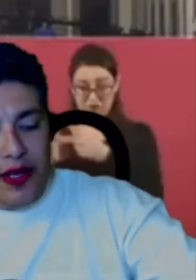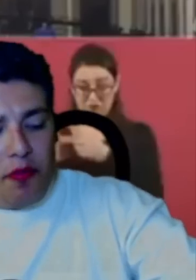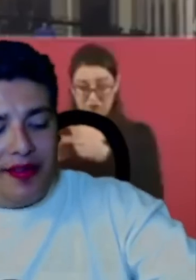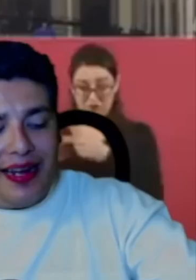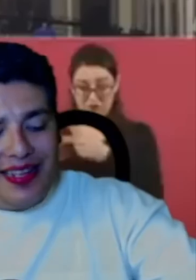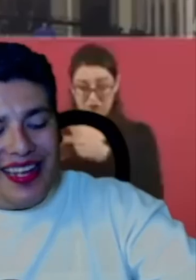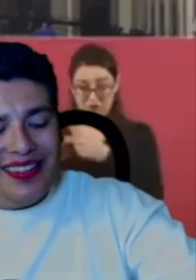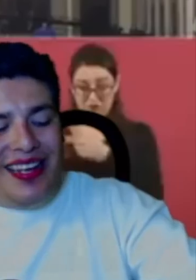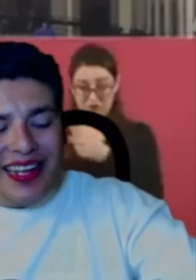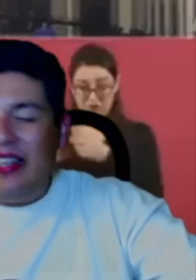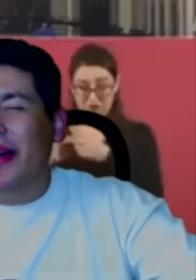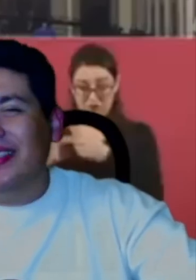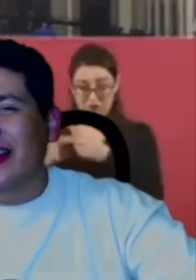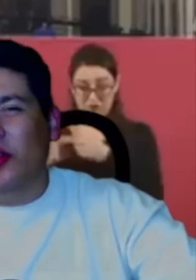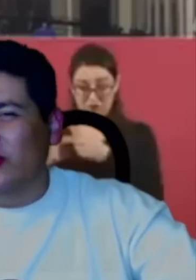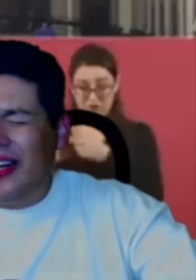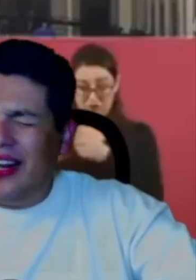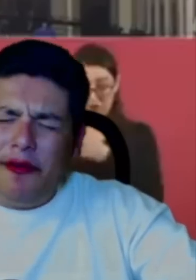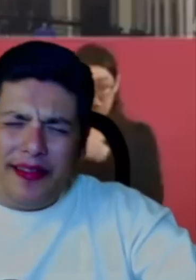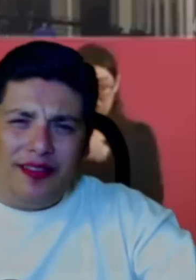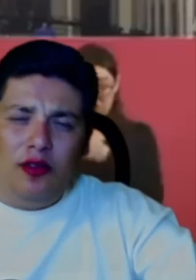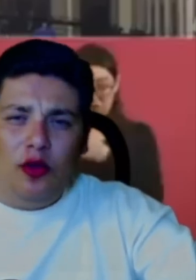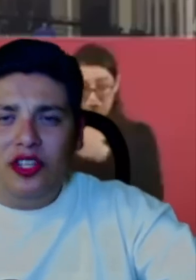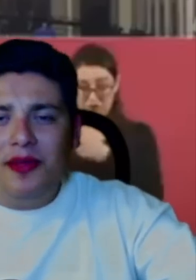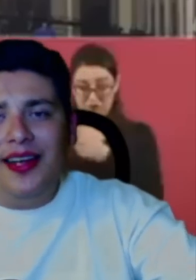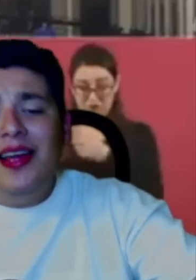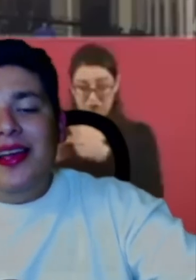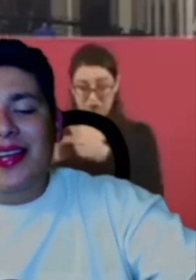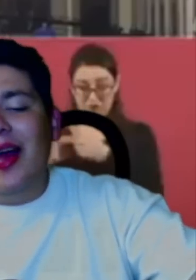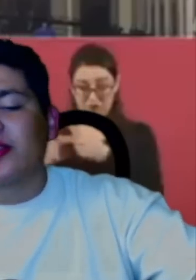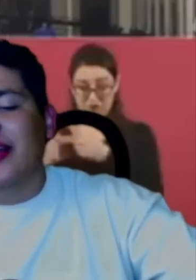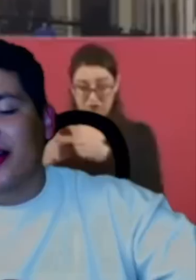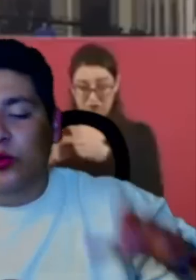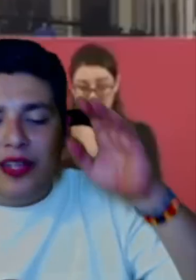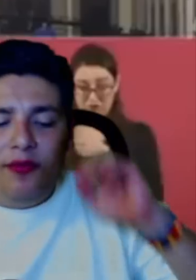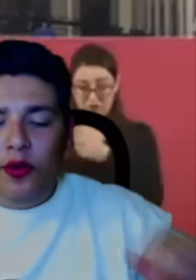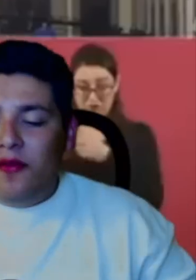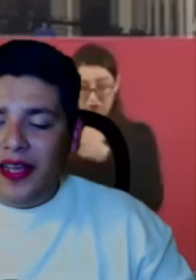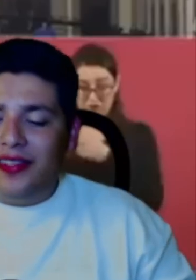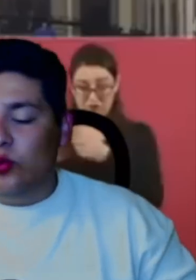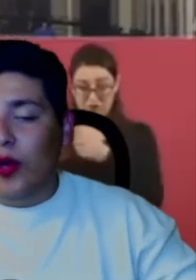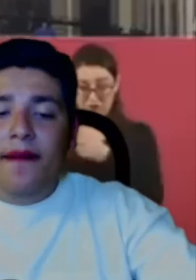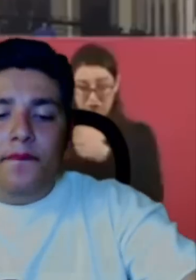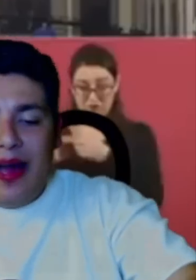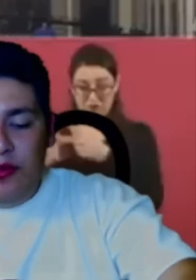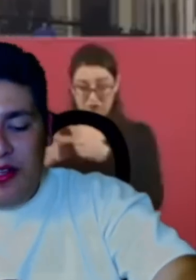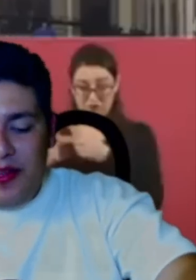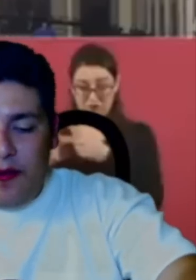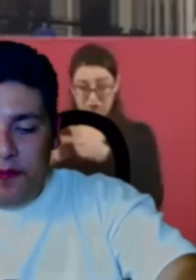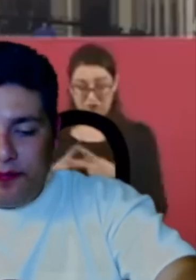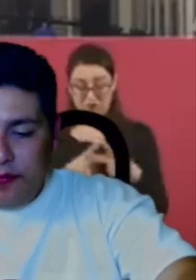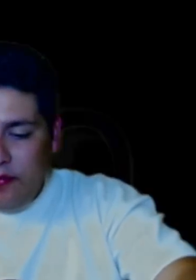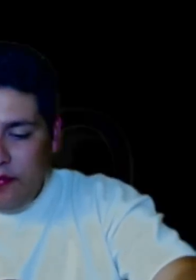esos comentaristas que se pasan de rosca, que la verdad no se miden, y ya lo están acusando de censura. Veamos